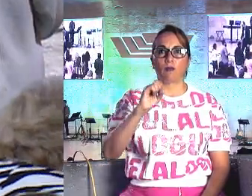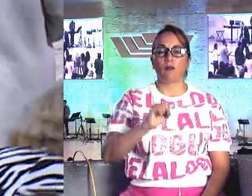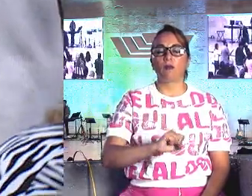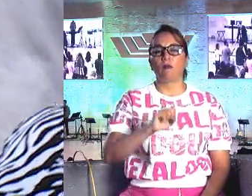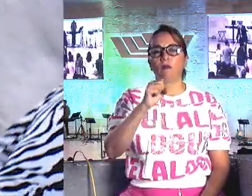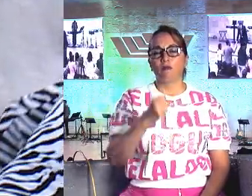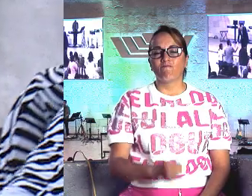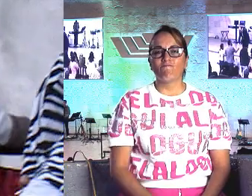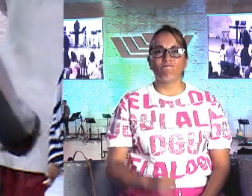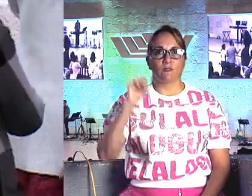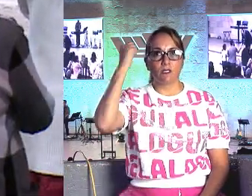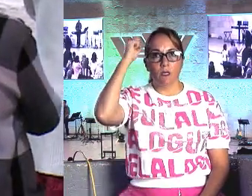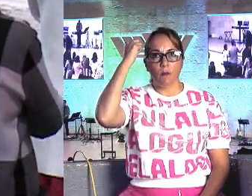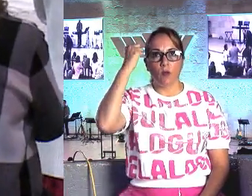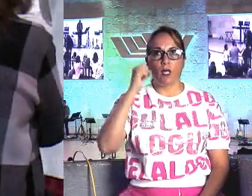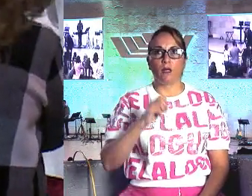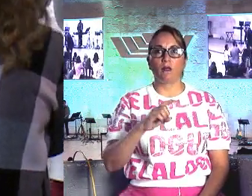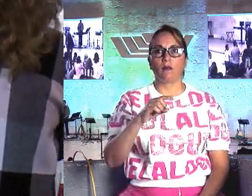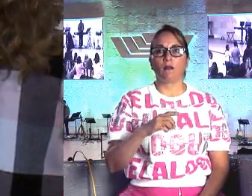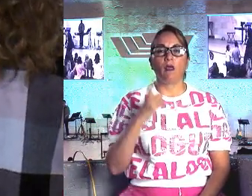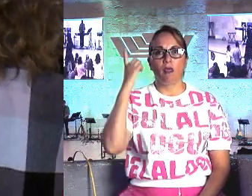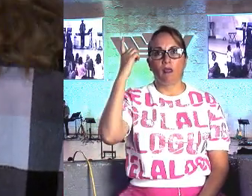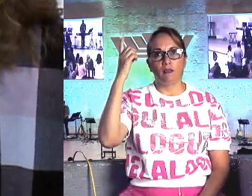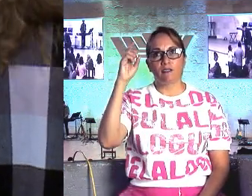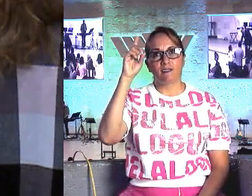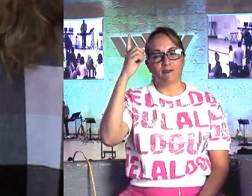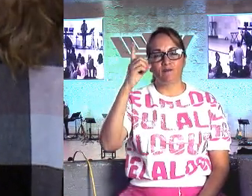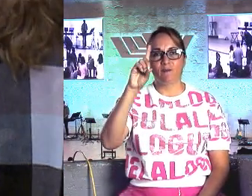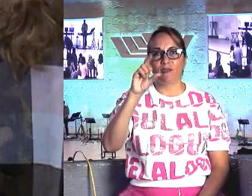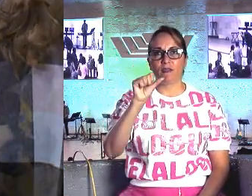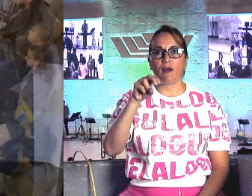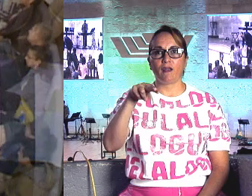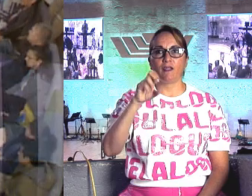bendiga. Daniel, Dios te bendiga. Y